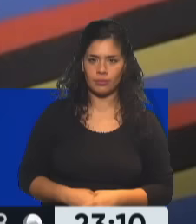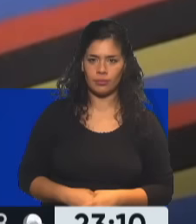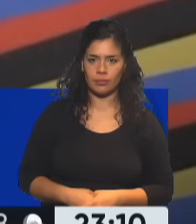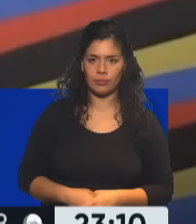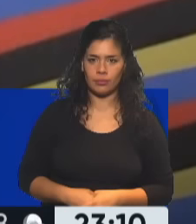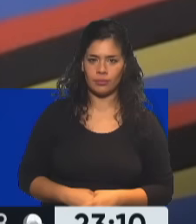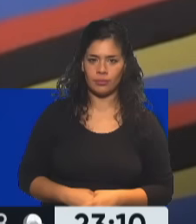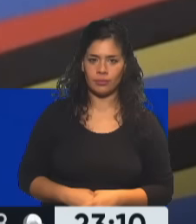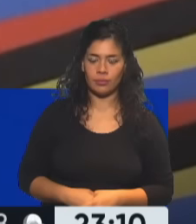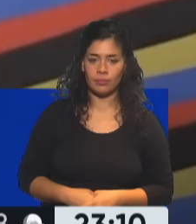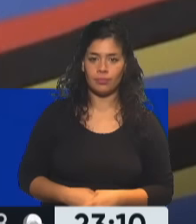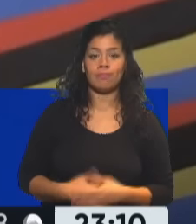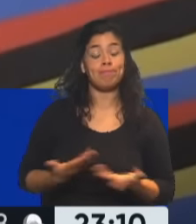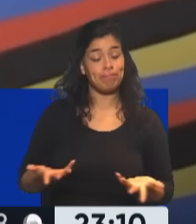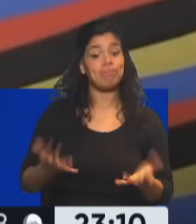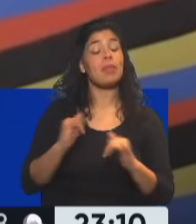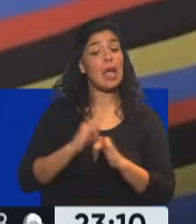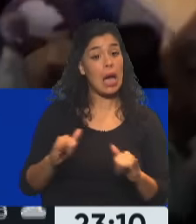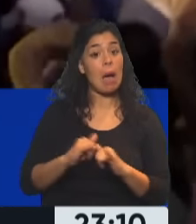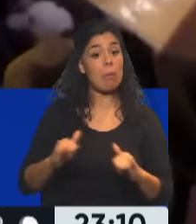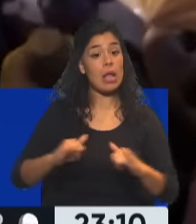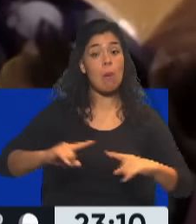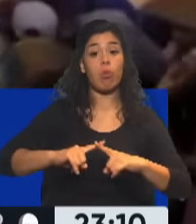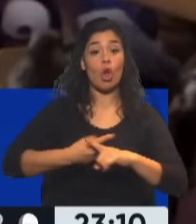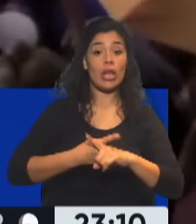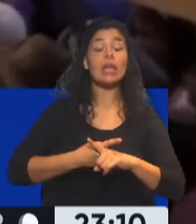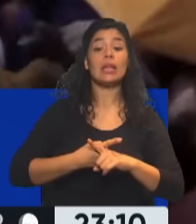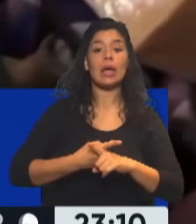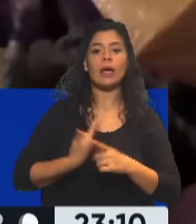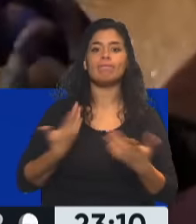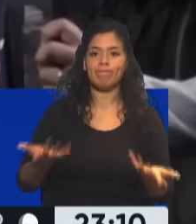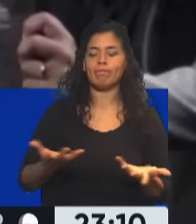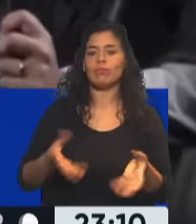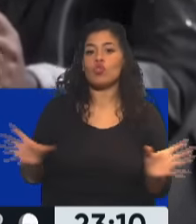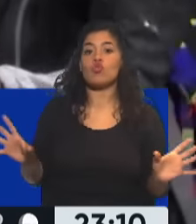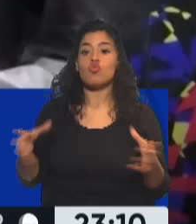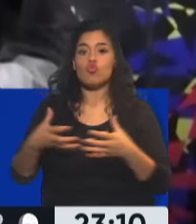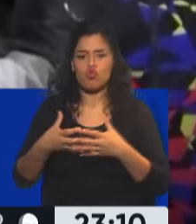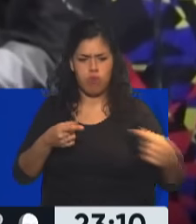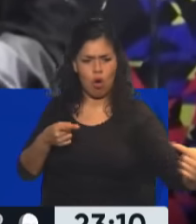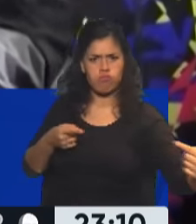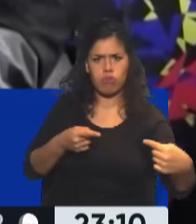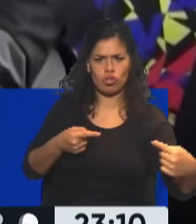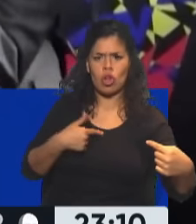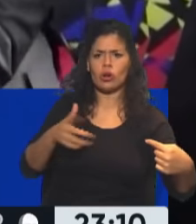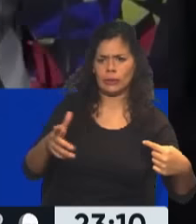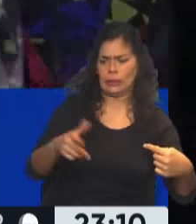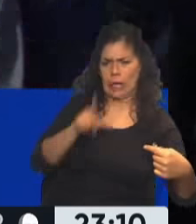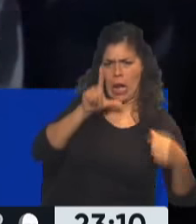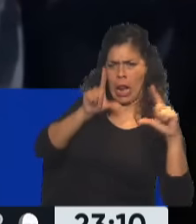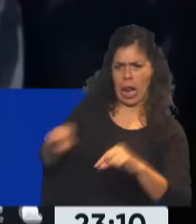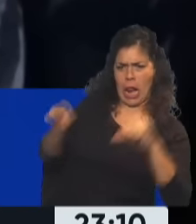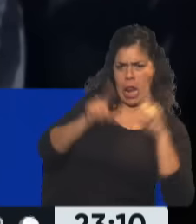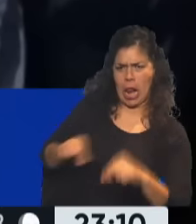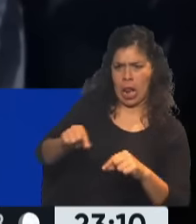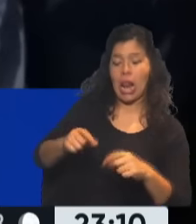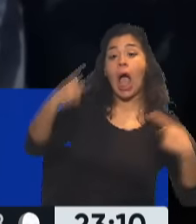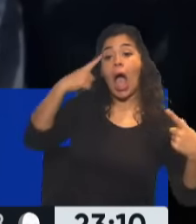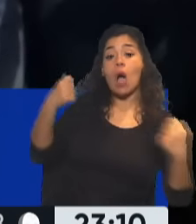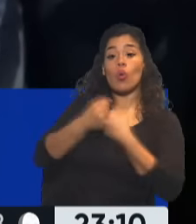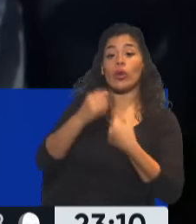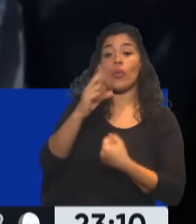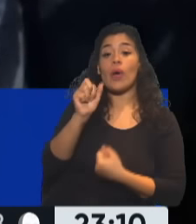Antes y durante toda la campaña, la oposición cargó contra el oficialismo por haber violado el acuerdo de Barbados firmado en 2023 y denunció al gobierno